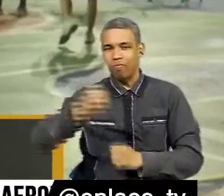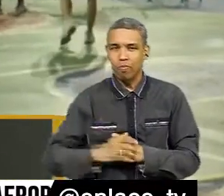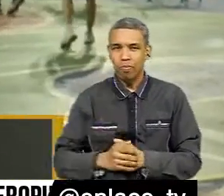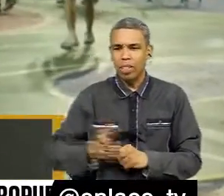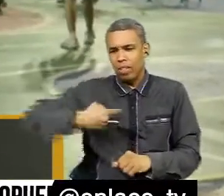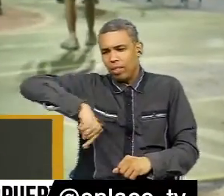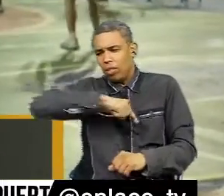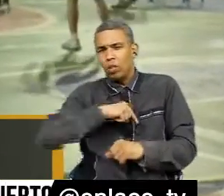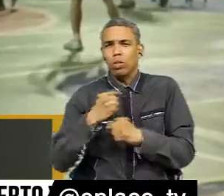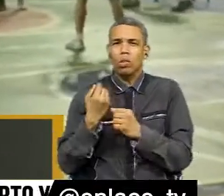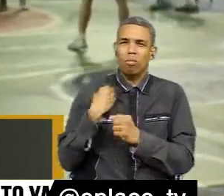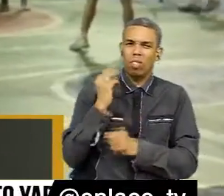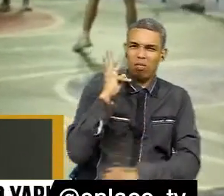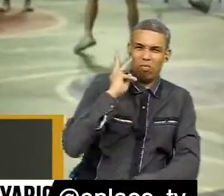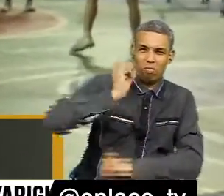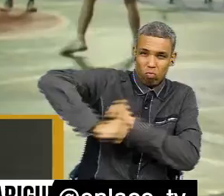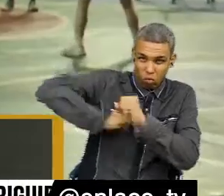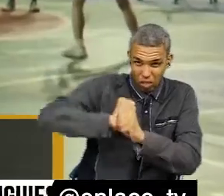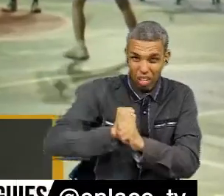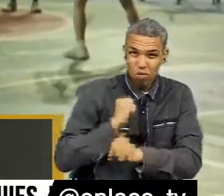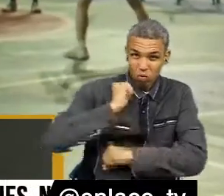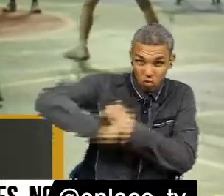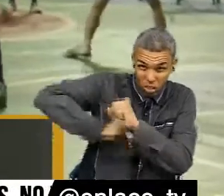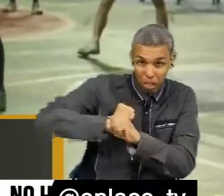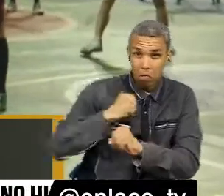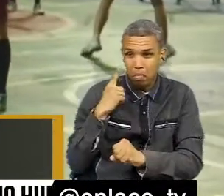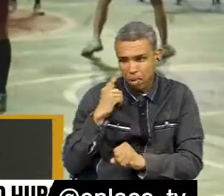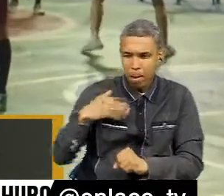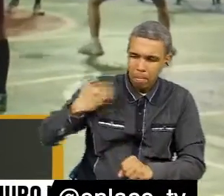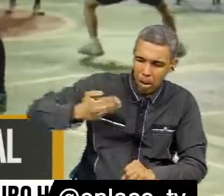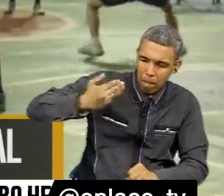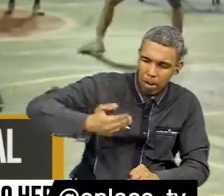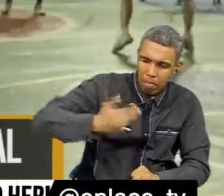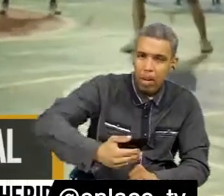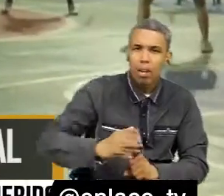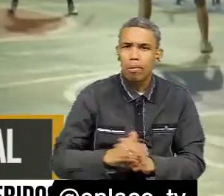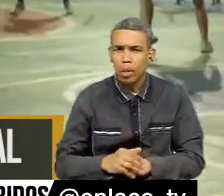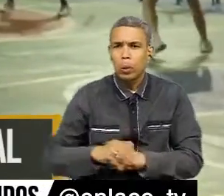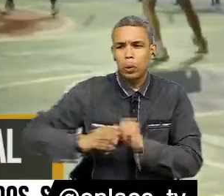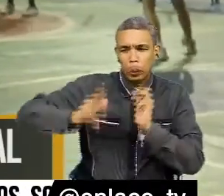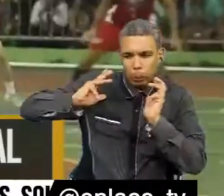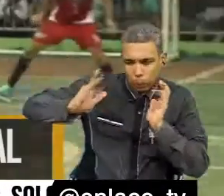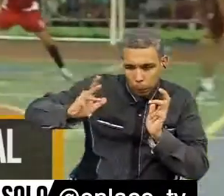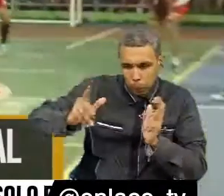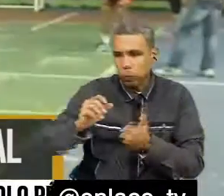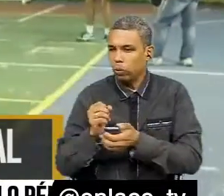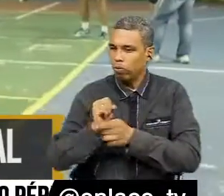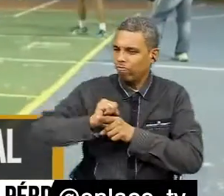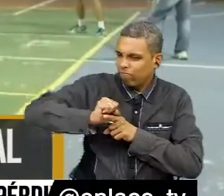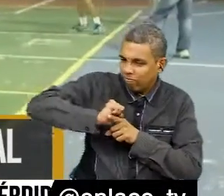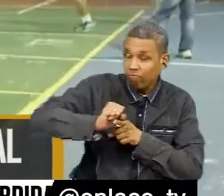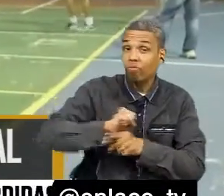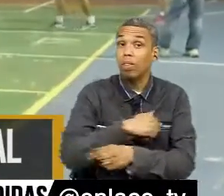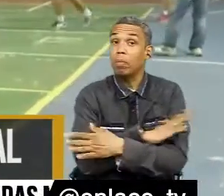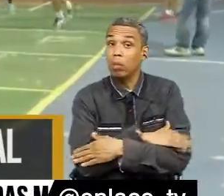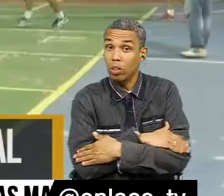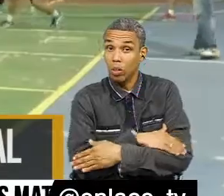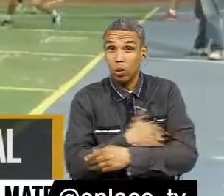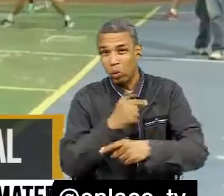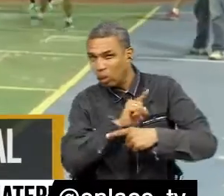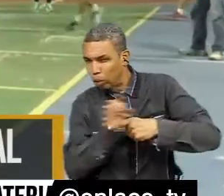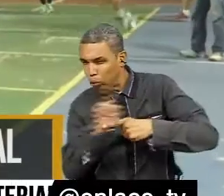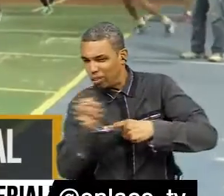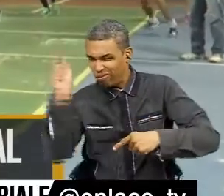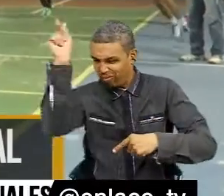jugadores durante todo este tiempo, entrenamos muy juiciosos, a veces se dan las cosas, a veces no se dan